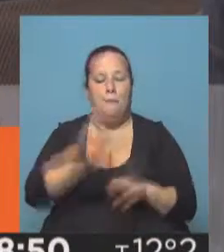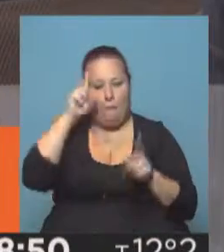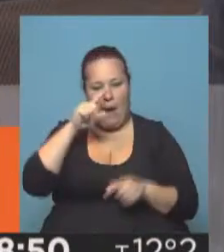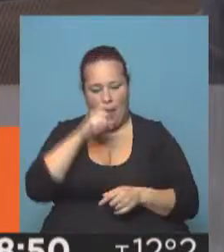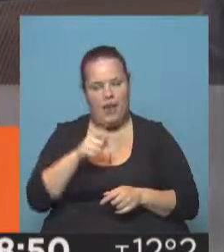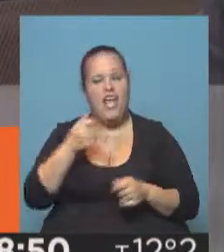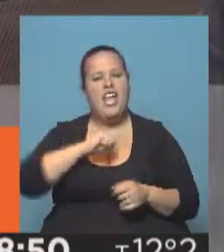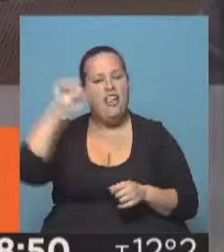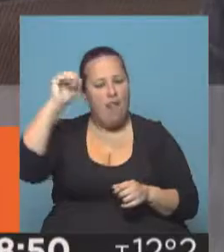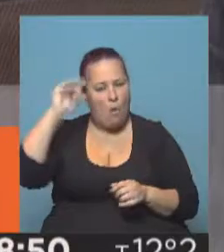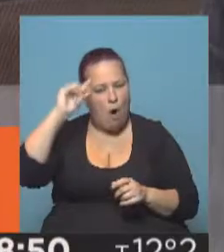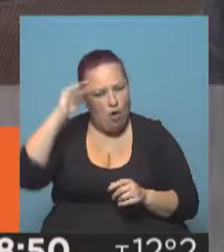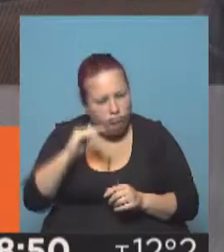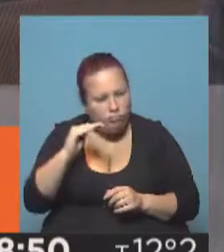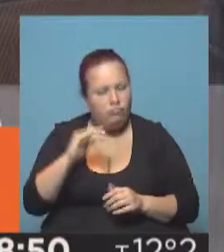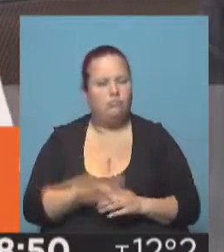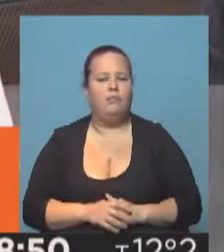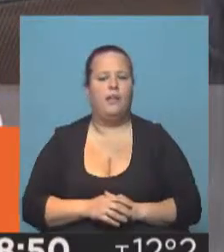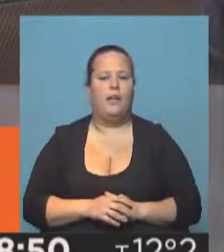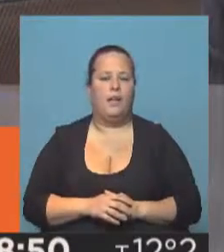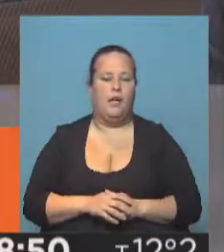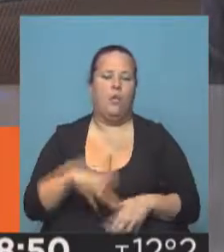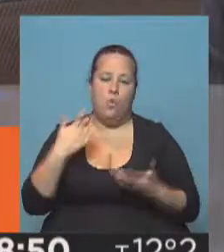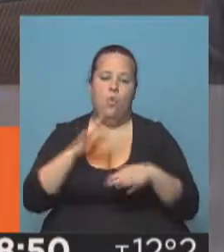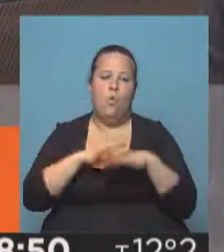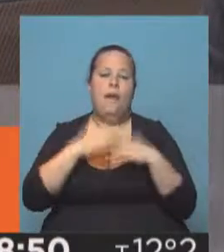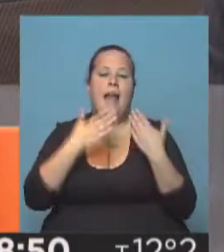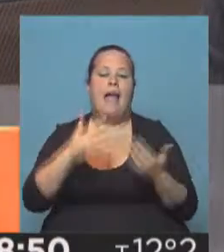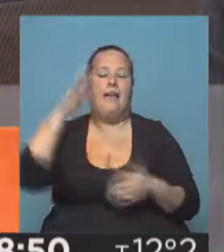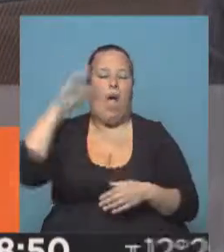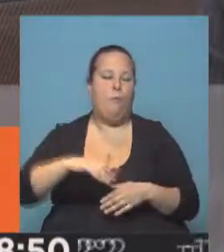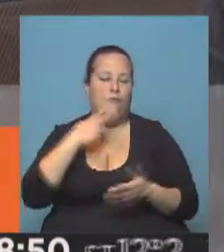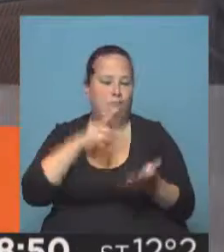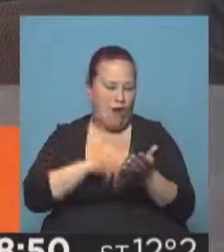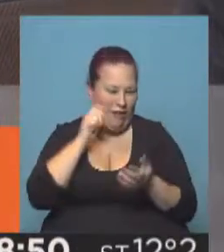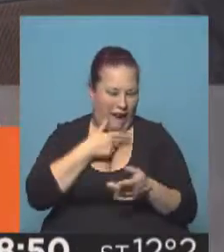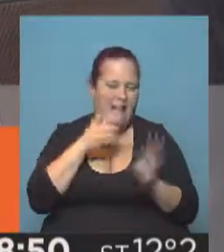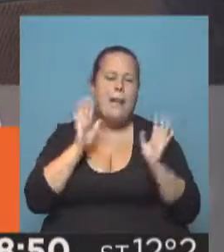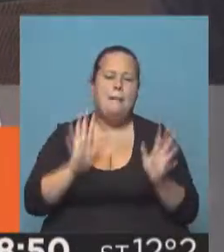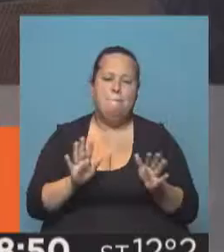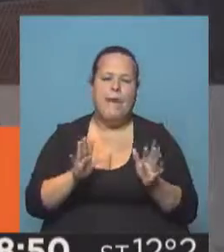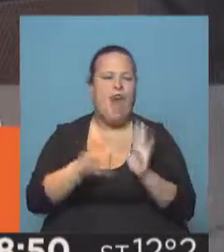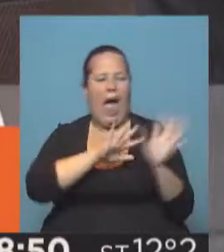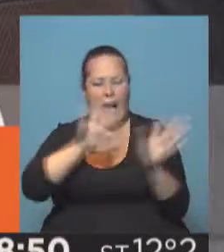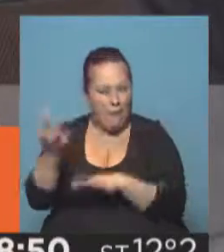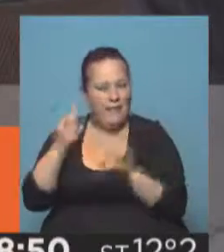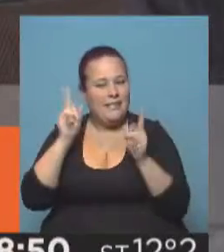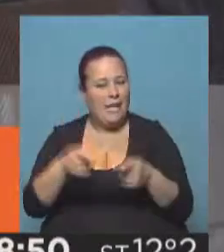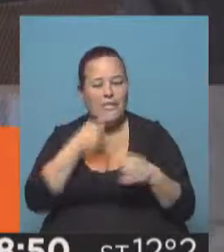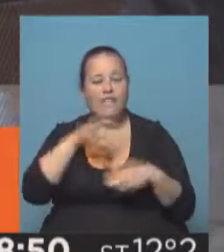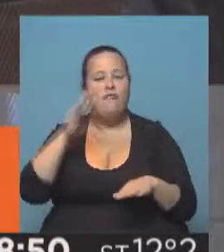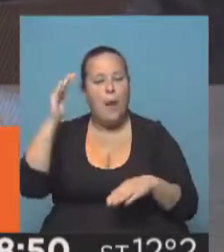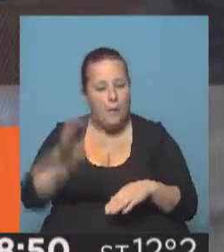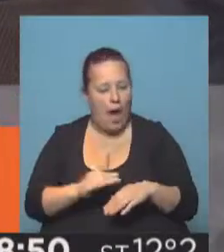inflación ha bajado un poco, tuvo mucho que ver con la cuestión tarifas, lógicamente, pero sacando ese tema también hubiera bajado un